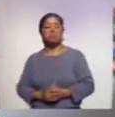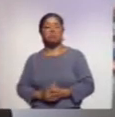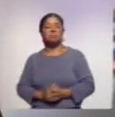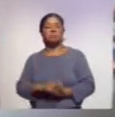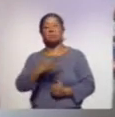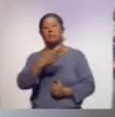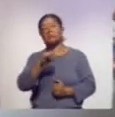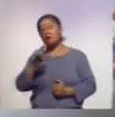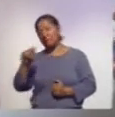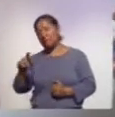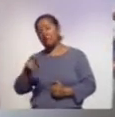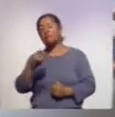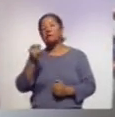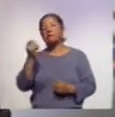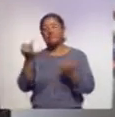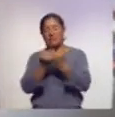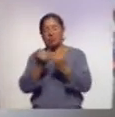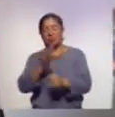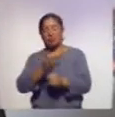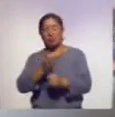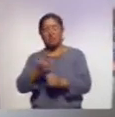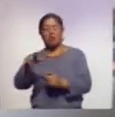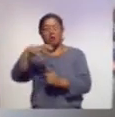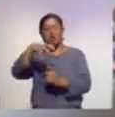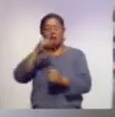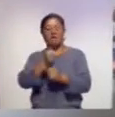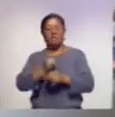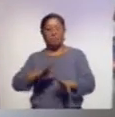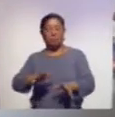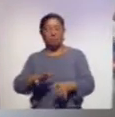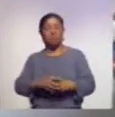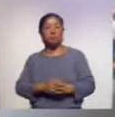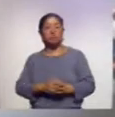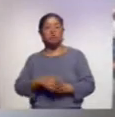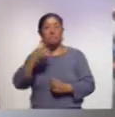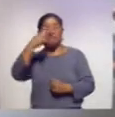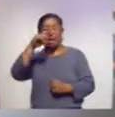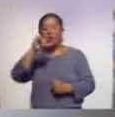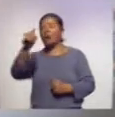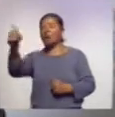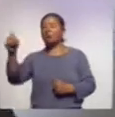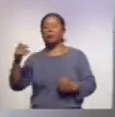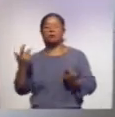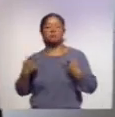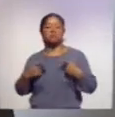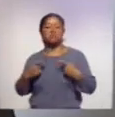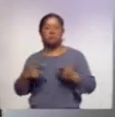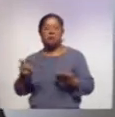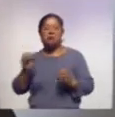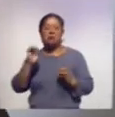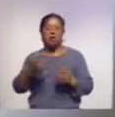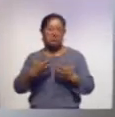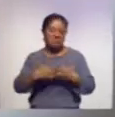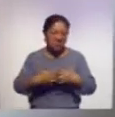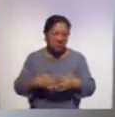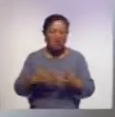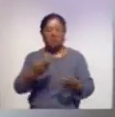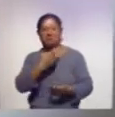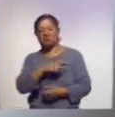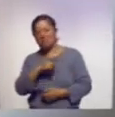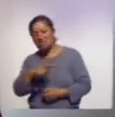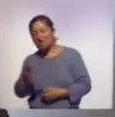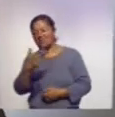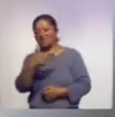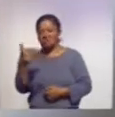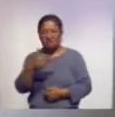Desarrollamos un kiosco de información que estamos promoviendo para que incluso otras dependencias lo puedan utilizar, o cualquier empresa, restaurantes, hoteles,